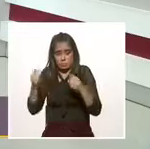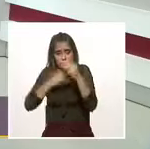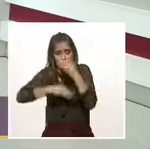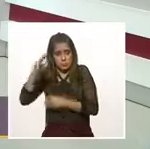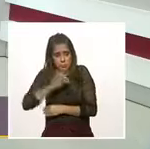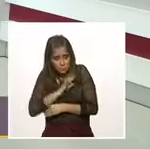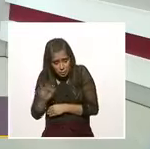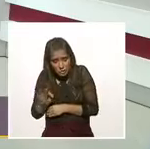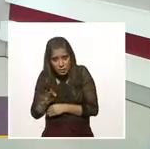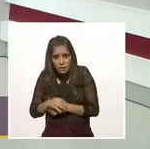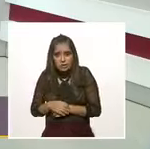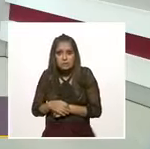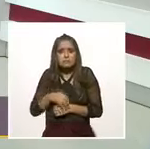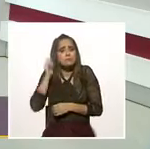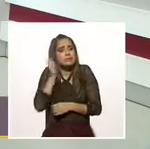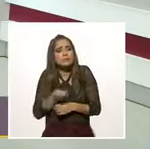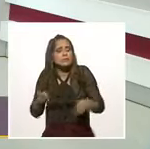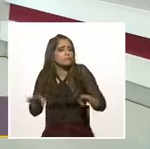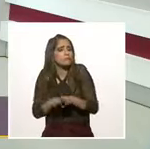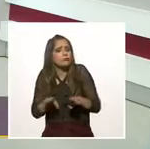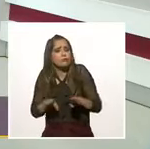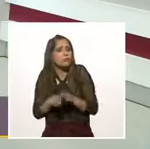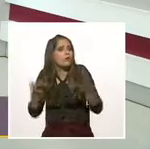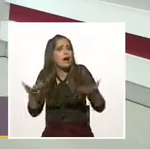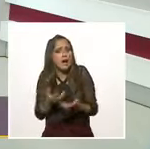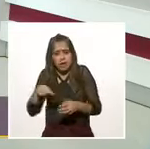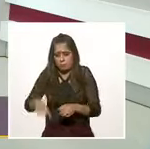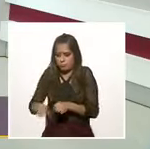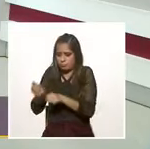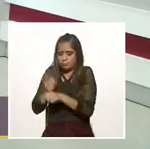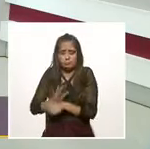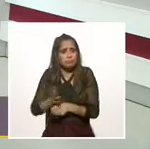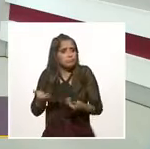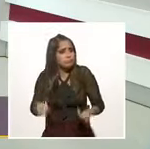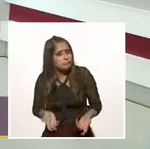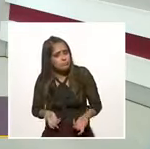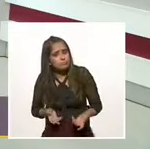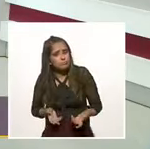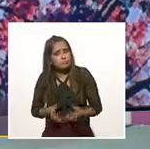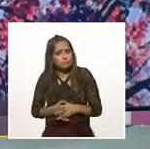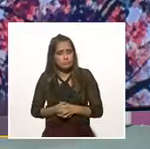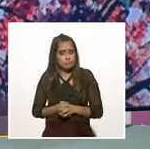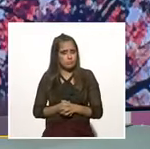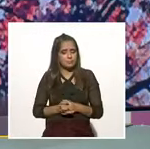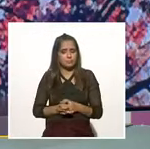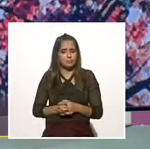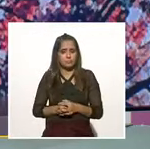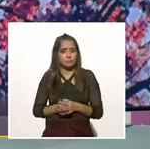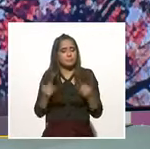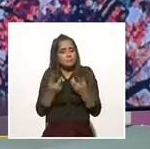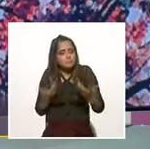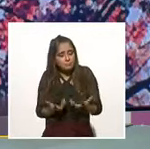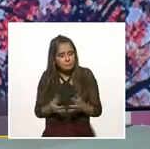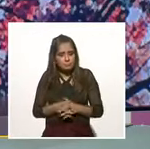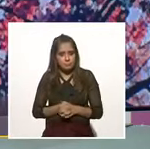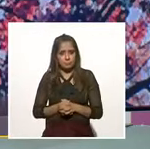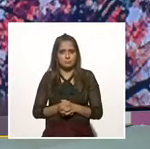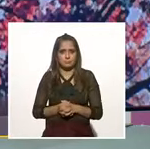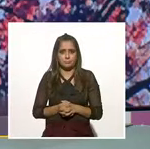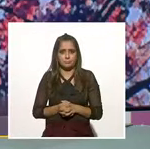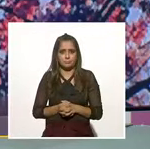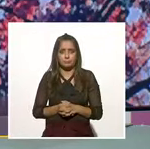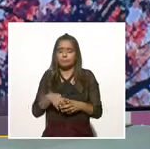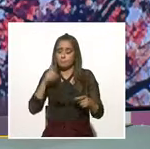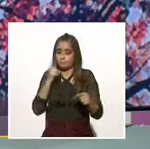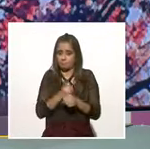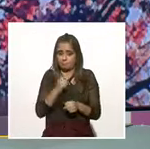resiliente, ¿no? Sí. ¿Qué es ser resiliente en esta pandemia? O sea, específicamente. ¿Qué podemos hacer? Claro, primero es